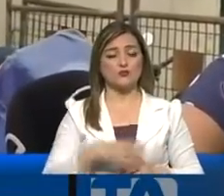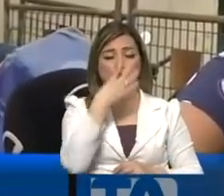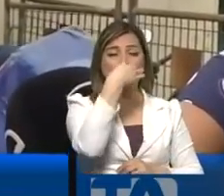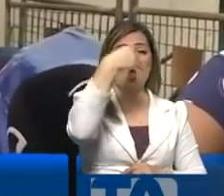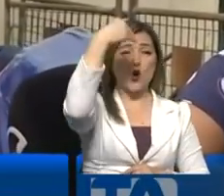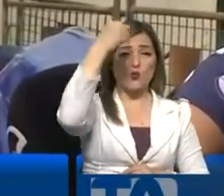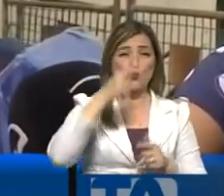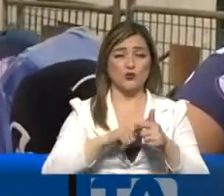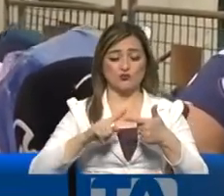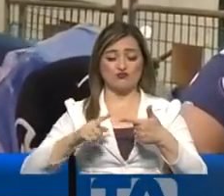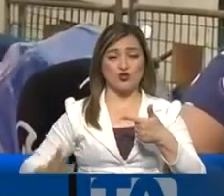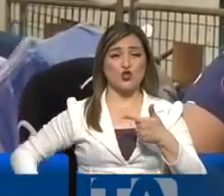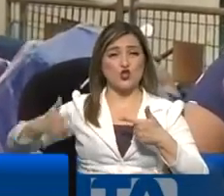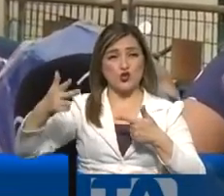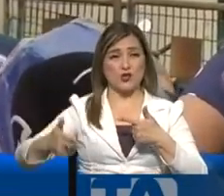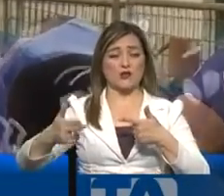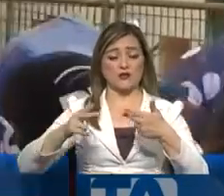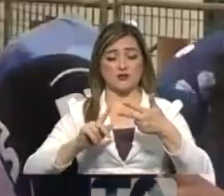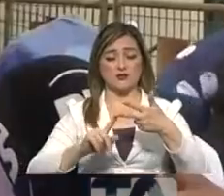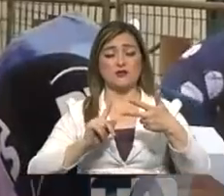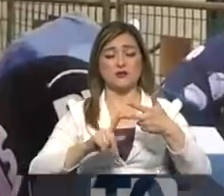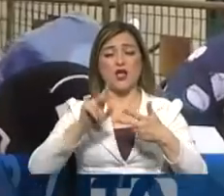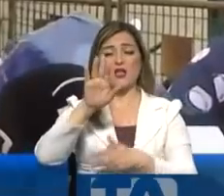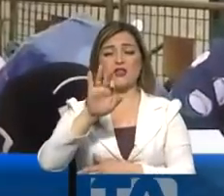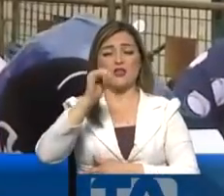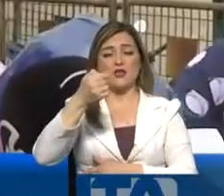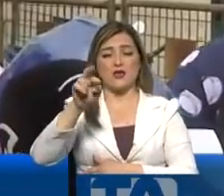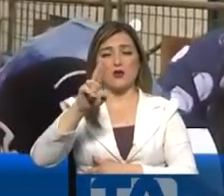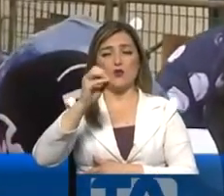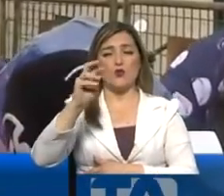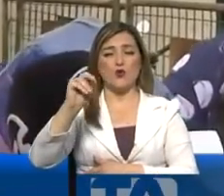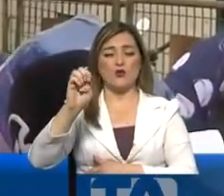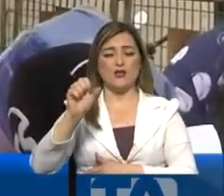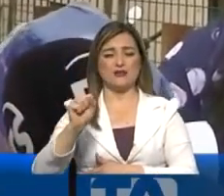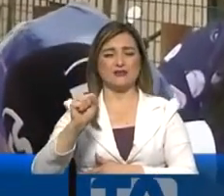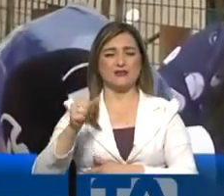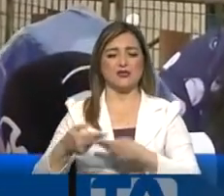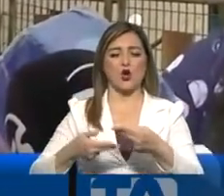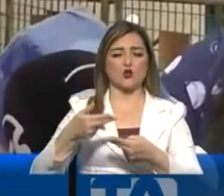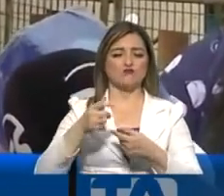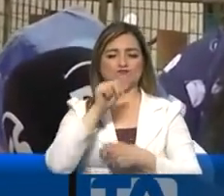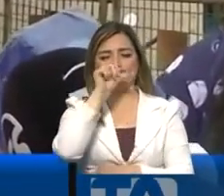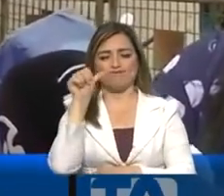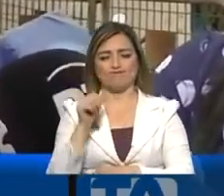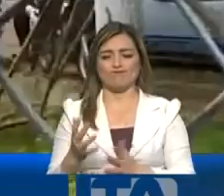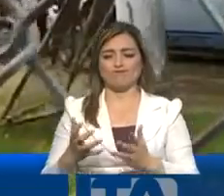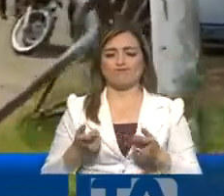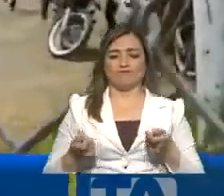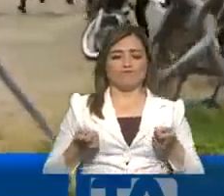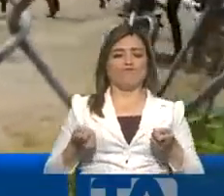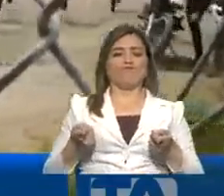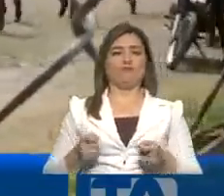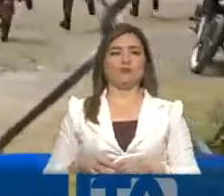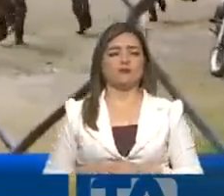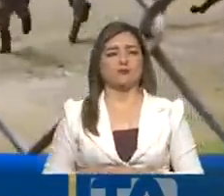lobos, los choneros y también los tiguerones. Esa es la actuación de la hegemonía de poder que quiere haber.